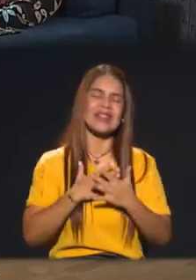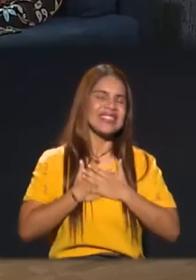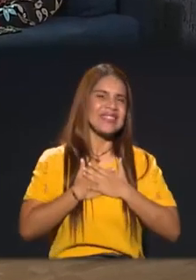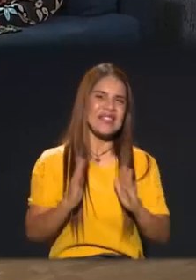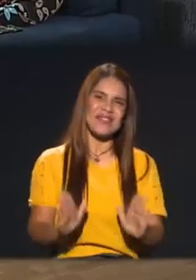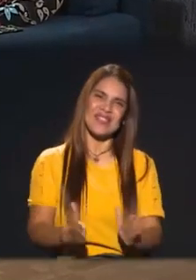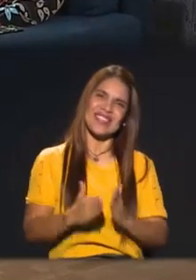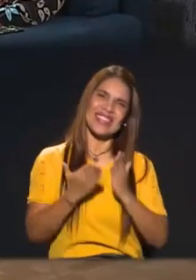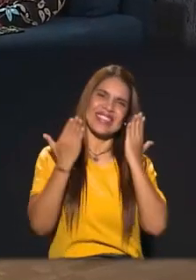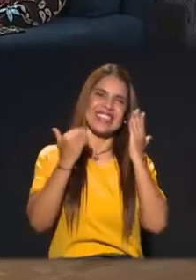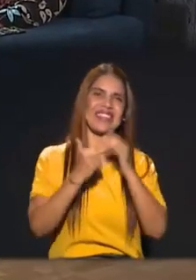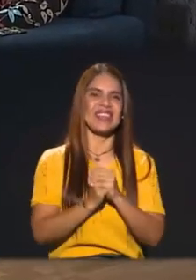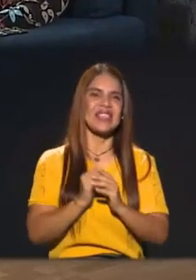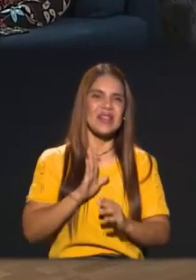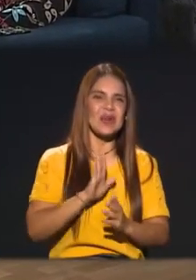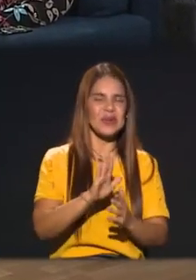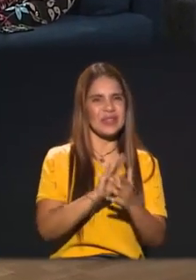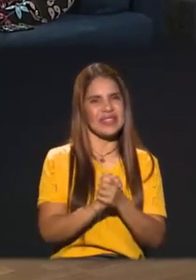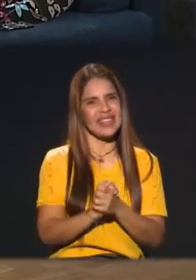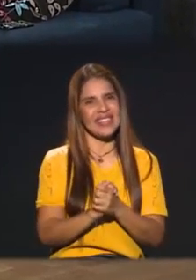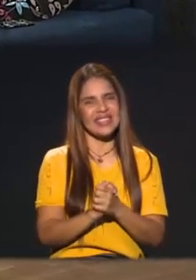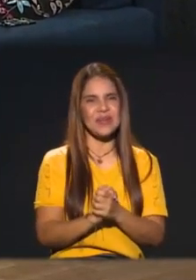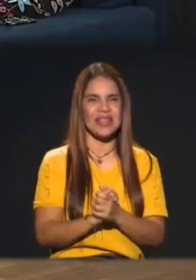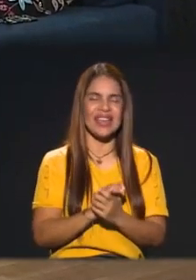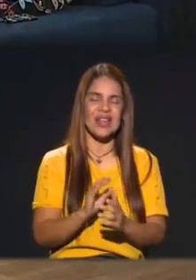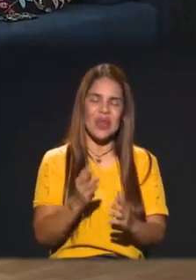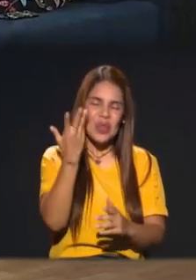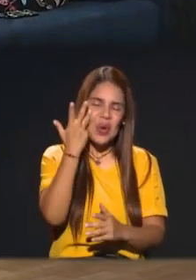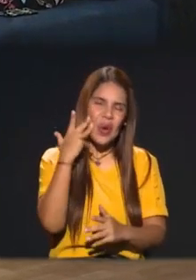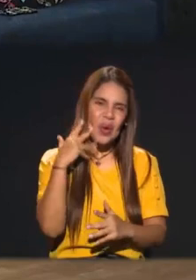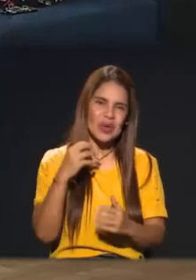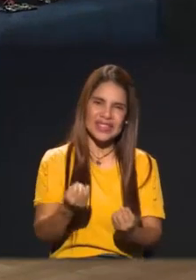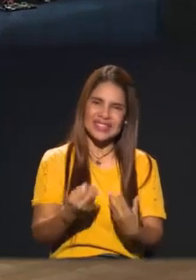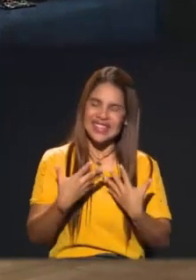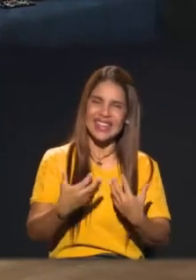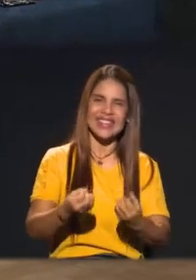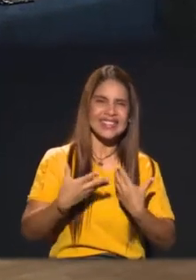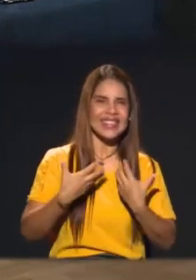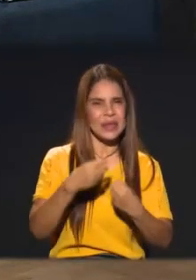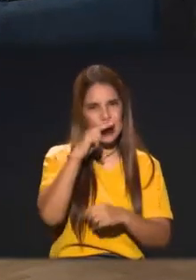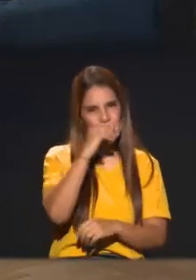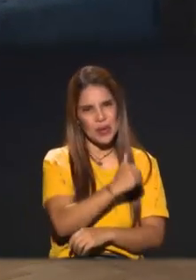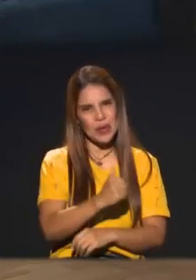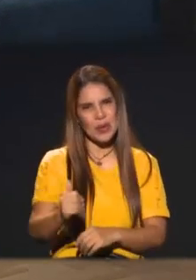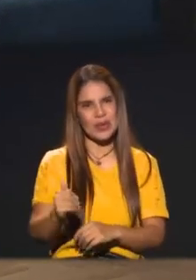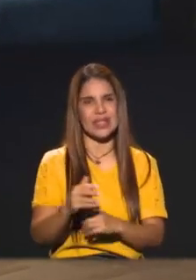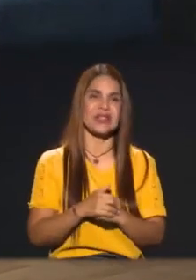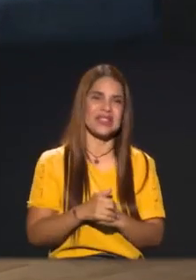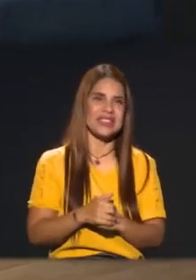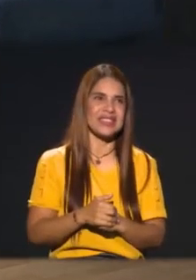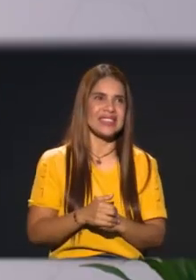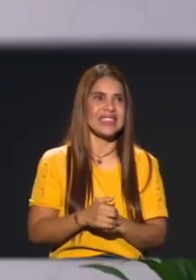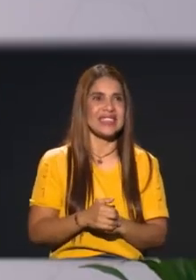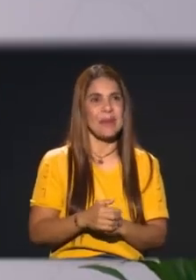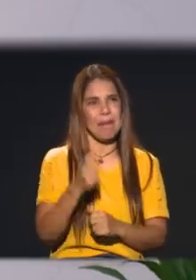nos motivan y que a ustedes, yo creo que esa es la recarga emocional que reciben todos los días de sus niños y que en este momento deben de estar extrañando un poquito.